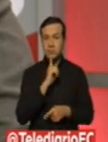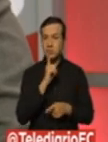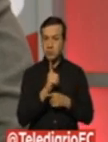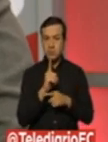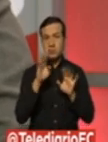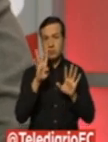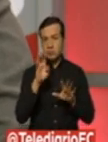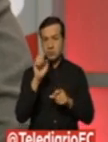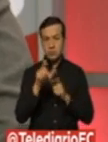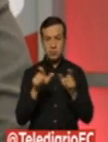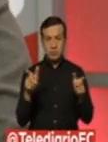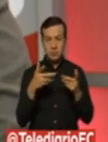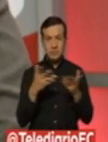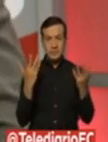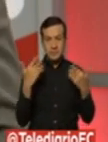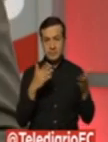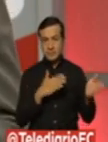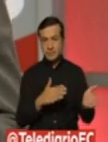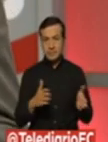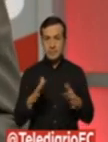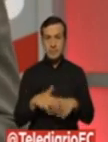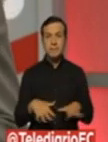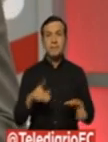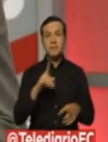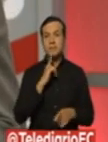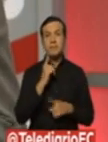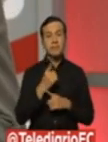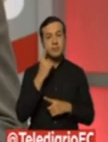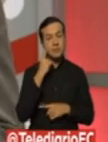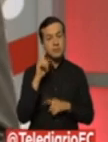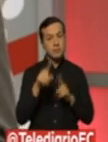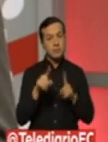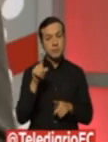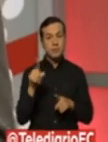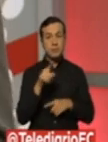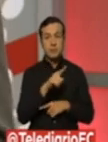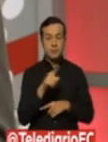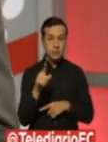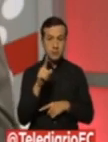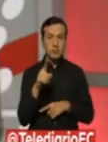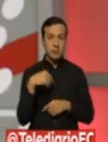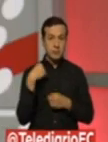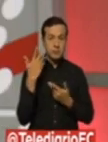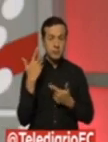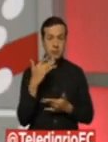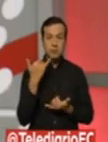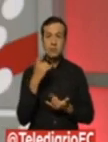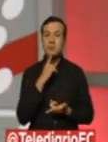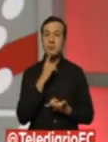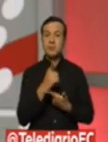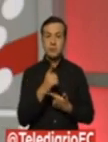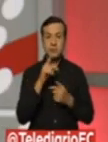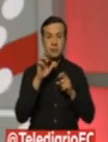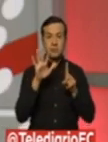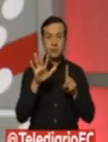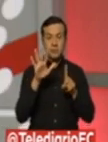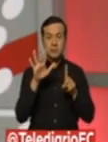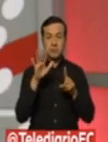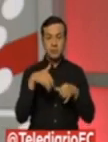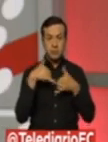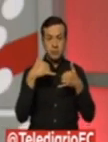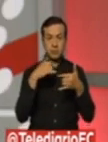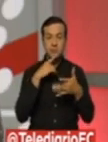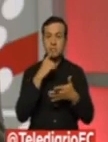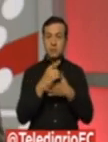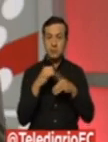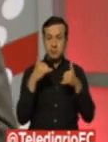90 postulaciones de las cuales se escogieron asimismo unos pocos a los cuales se les dio una distinción ahora tenemos seis premios seis distinciones